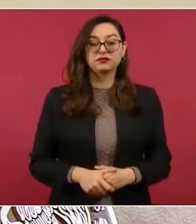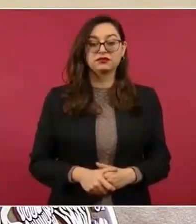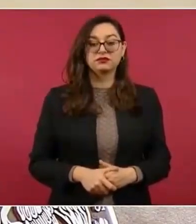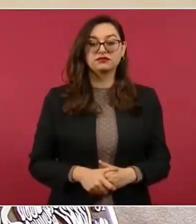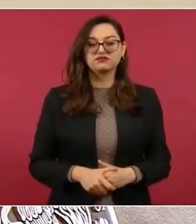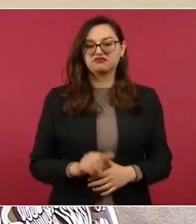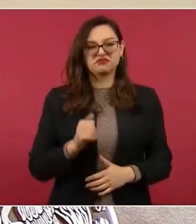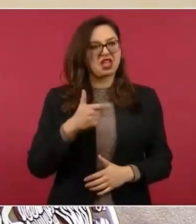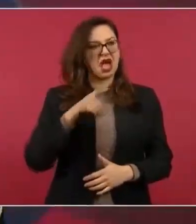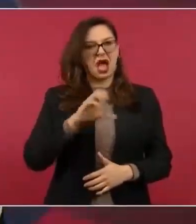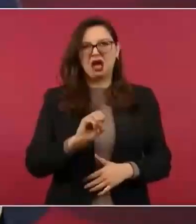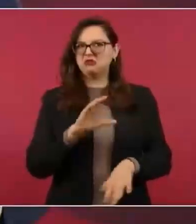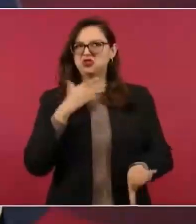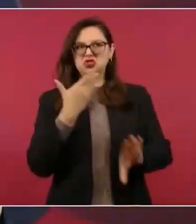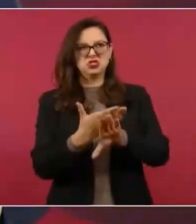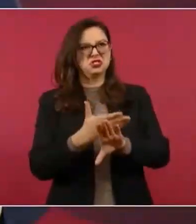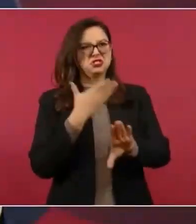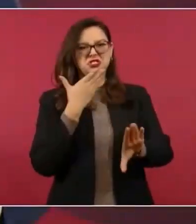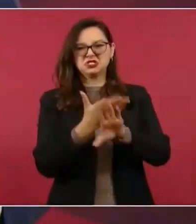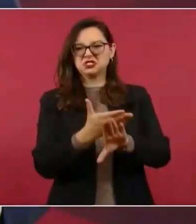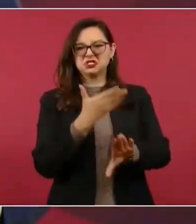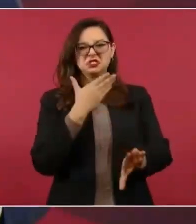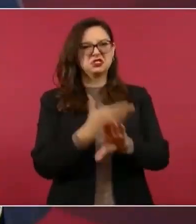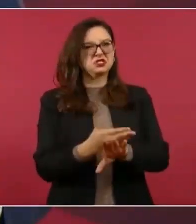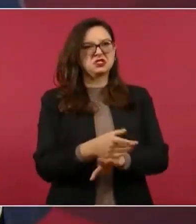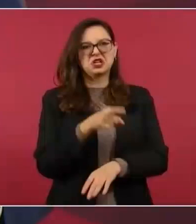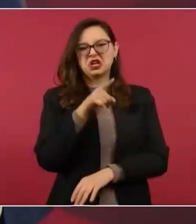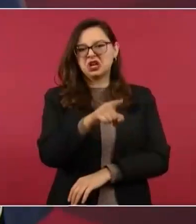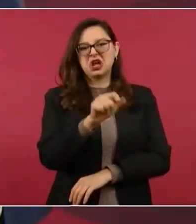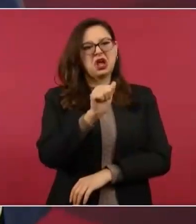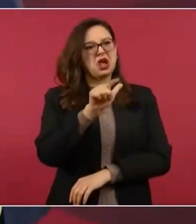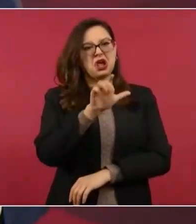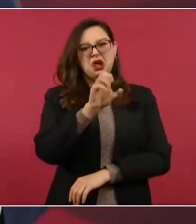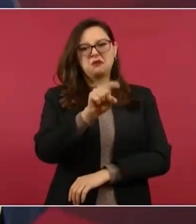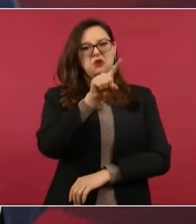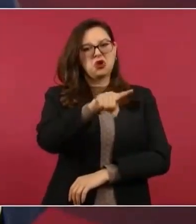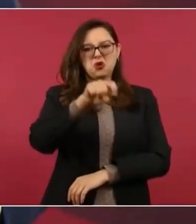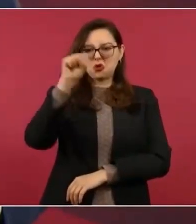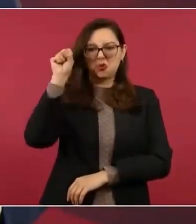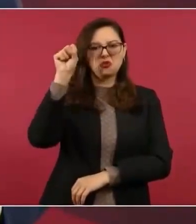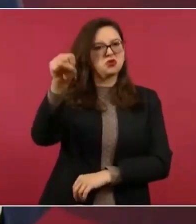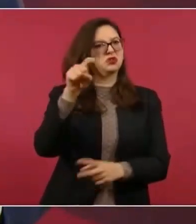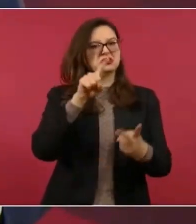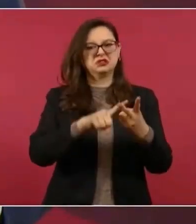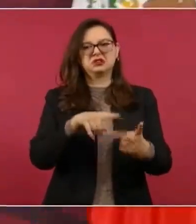Andrés Manuel es comunista, es populista,